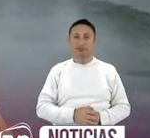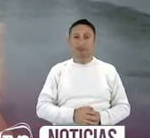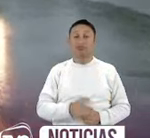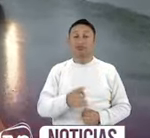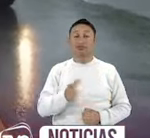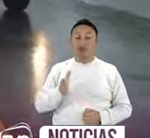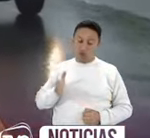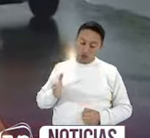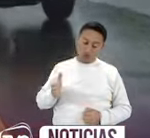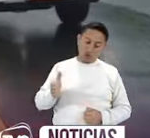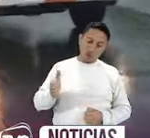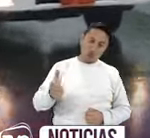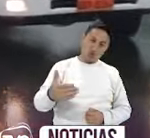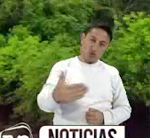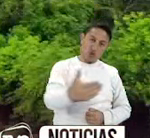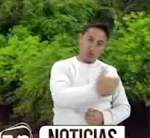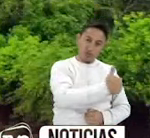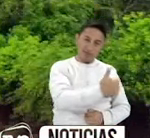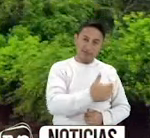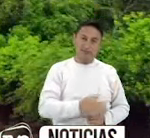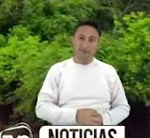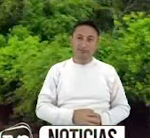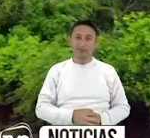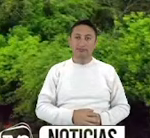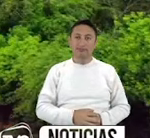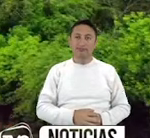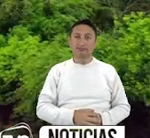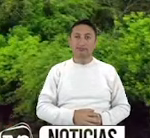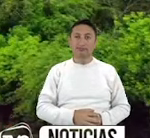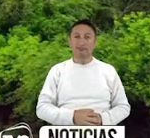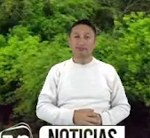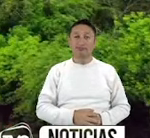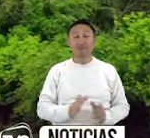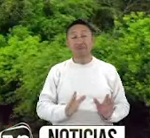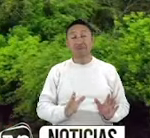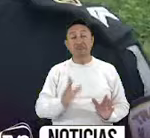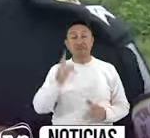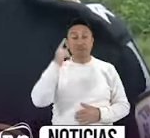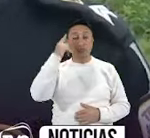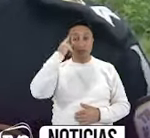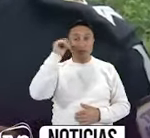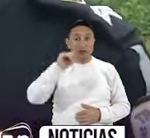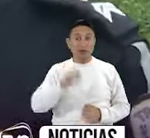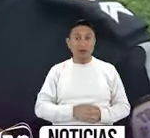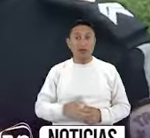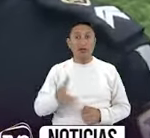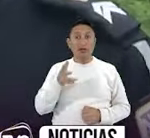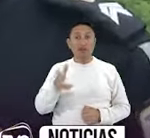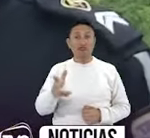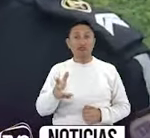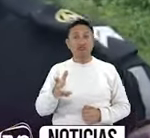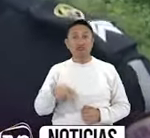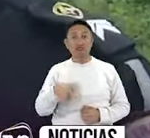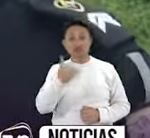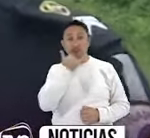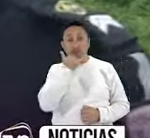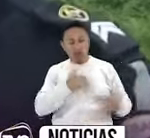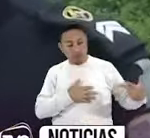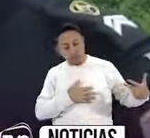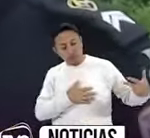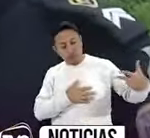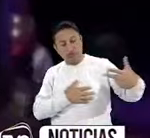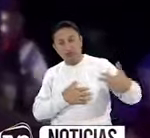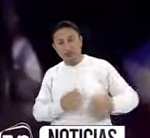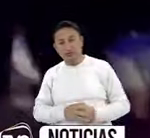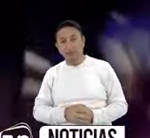la parroquia Progreso, en Guayas. Presumimos pues, ¿no?, que el tráiler invade el carril de circulación cuando impacta su